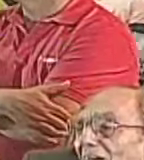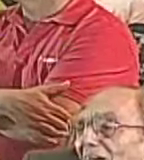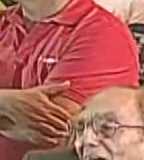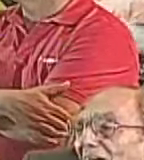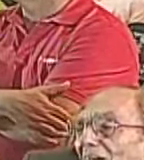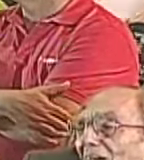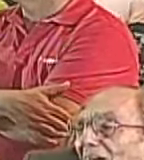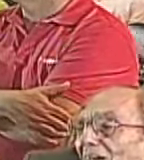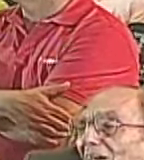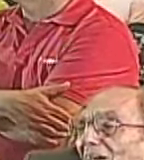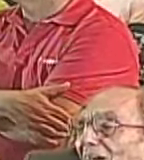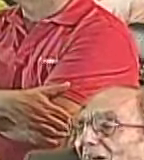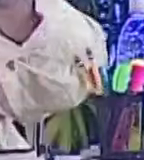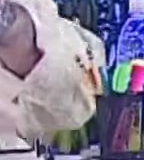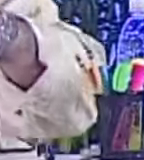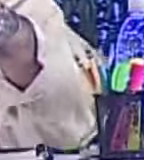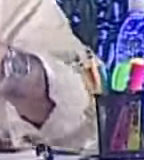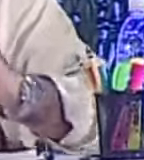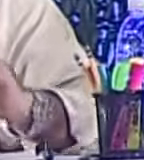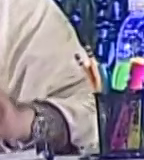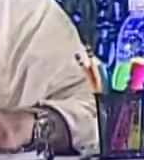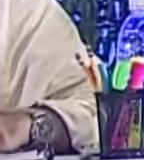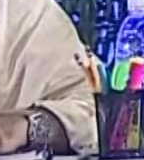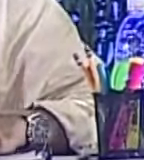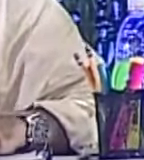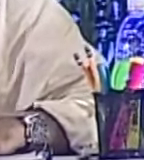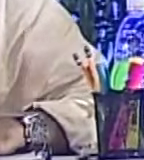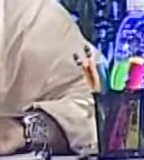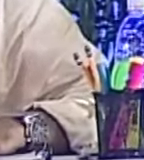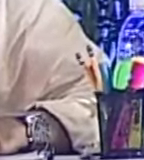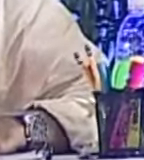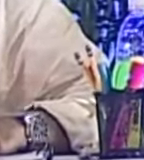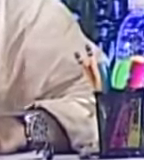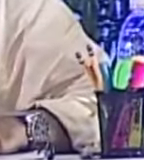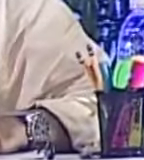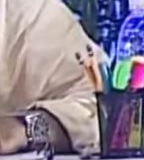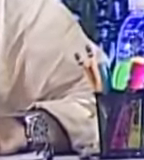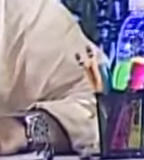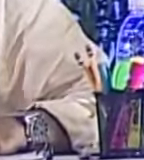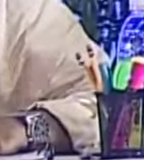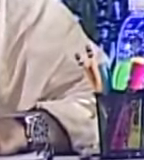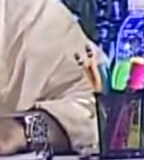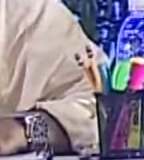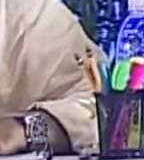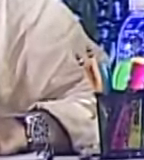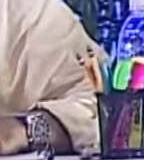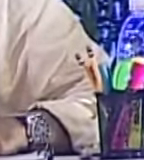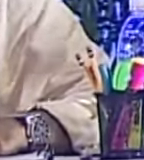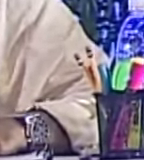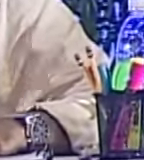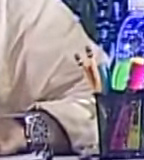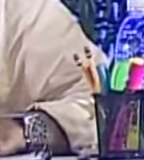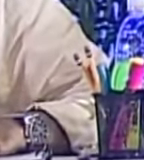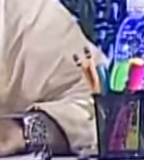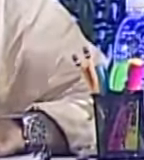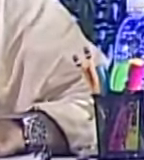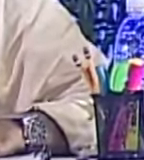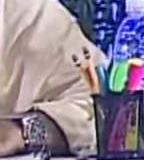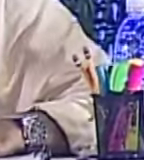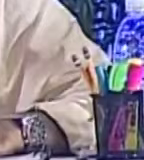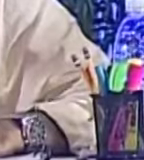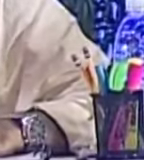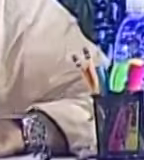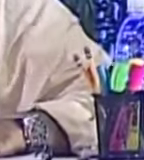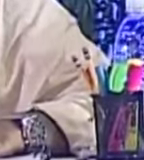Bueno, defendámoslas con dos líneas de acción. Uno, producir cada vez más y mejor.